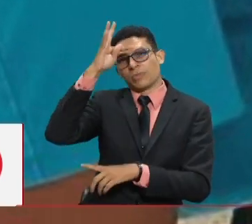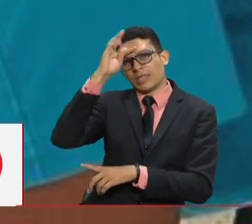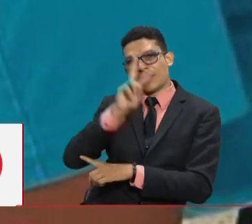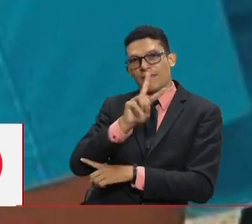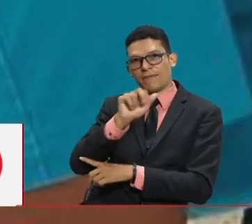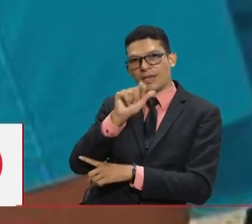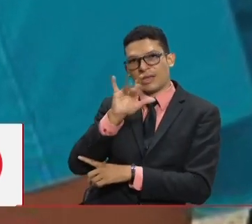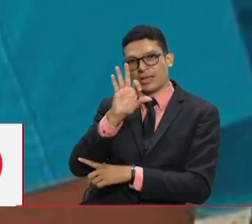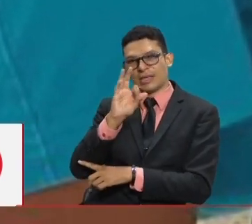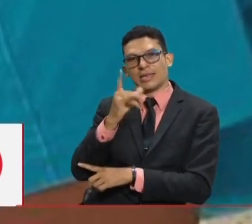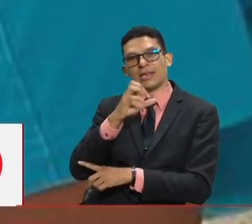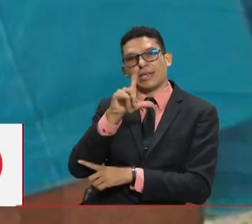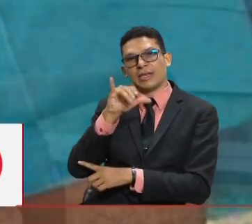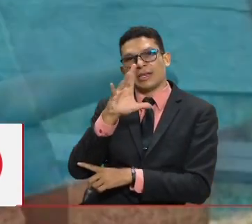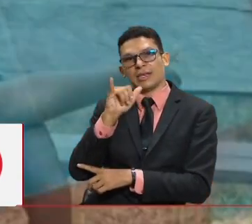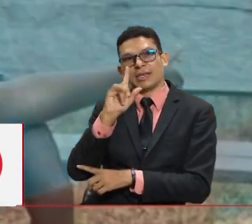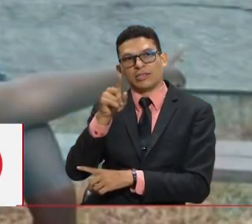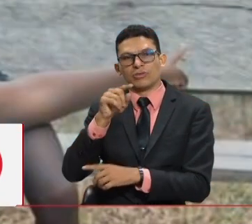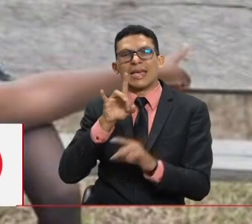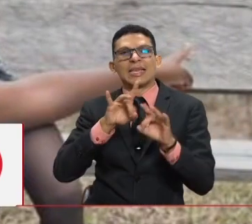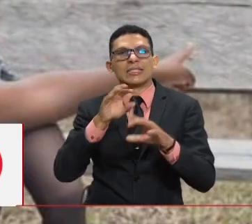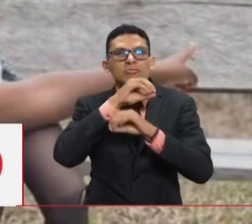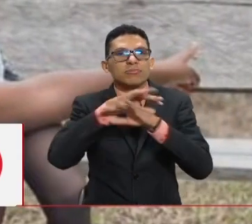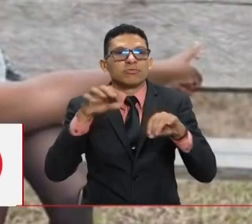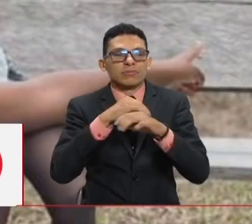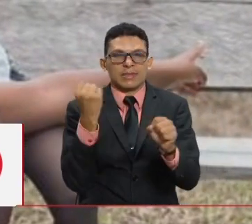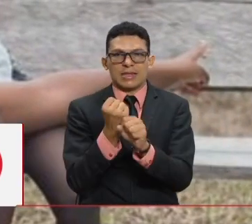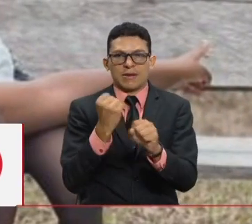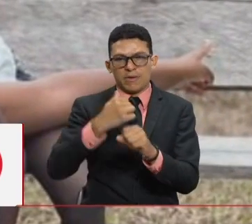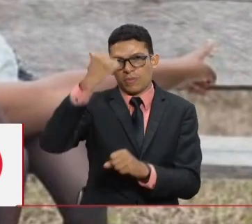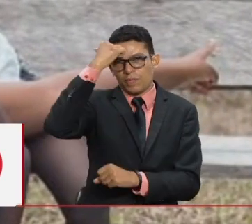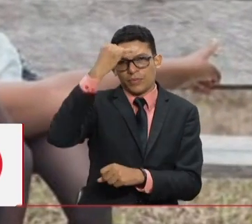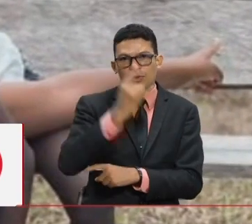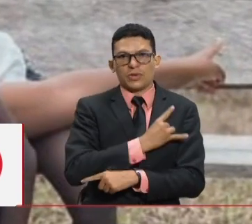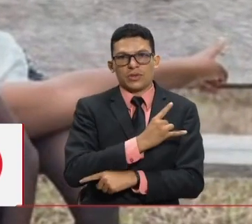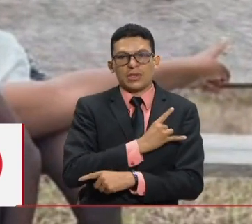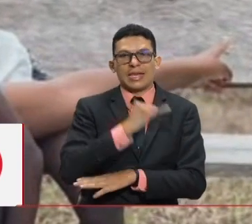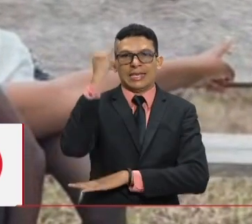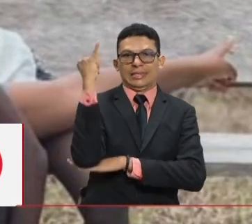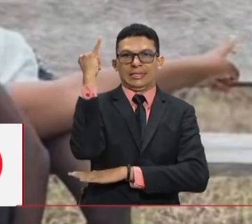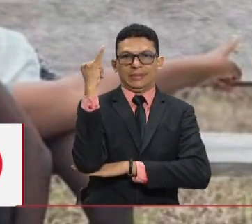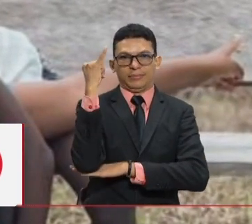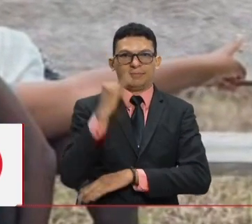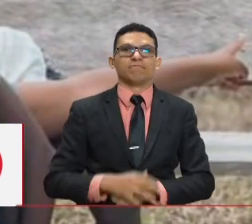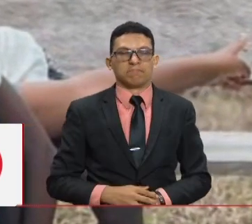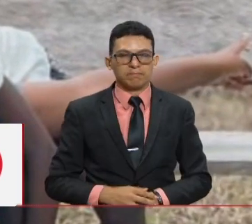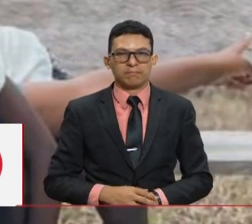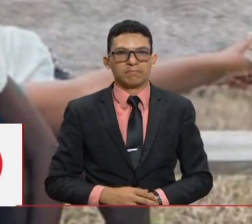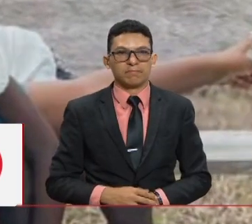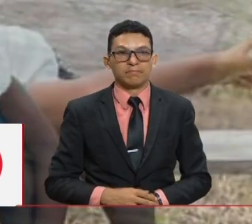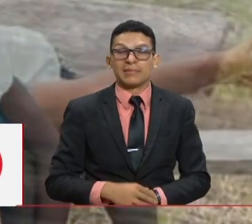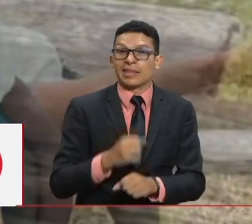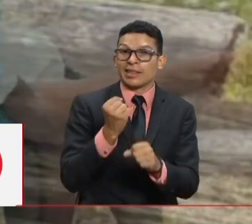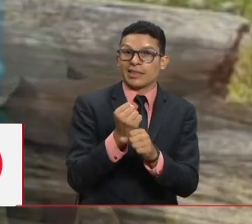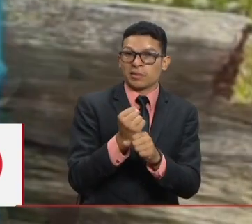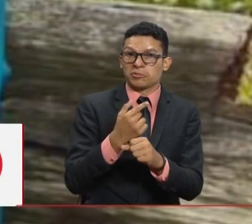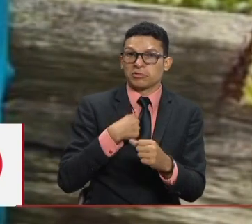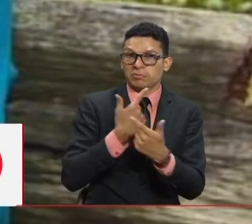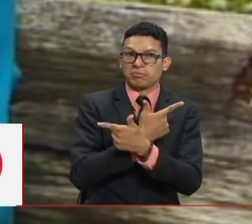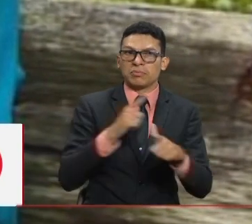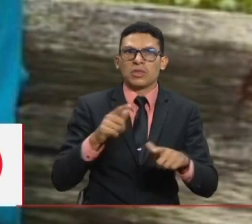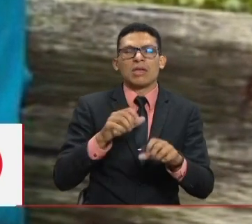15 publicaciones científicas. Además, se desempeña como docente en la Universidad ICESI. En mis tiempos libres me encargo